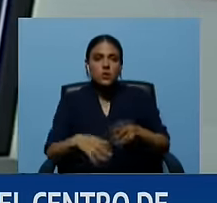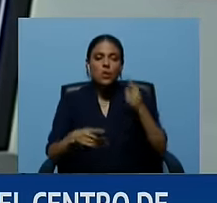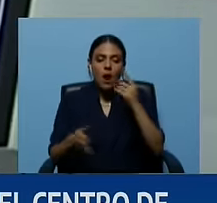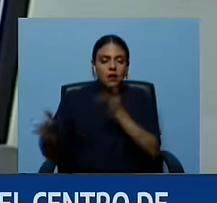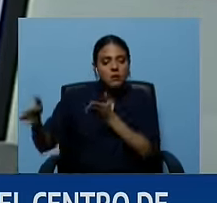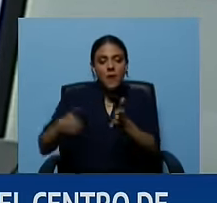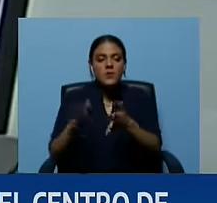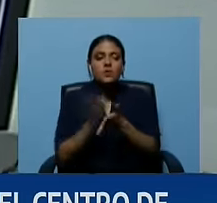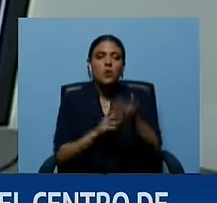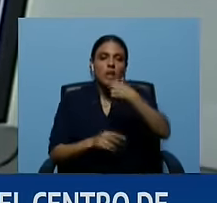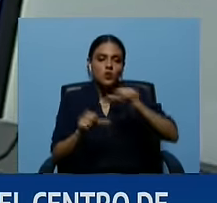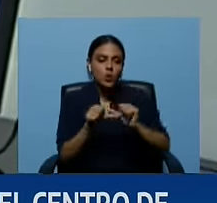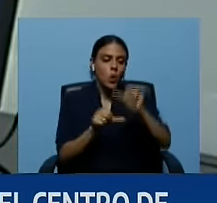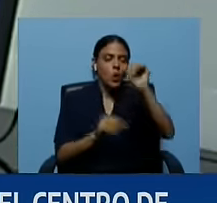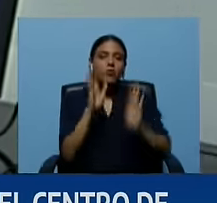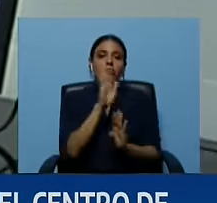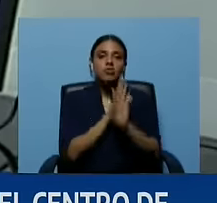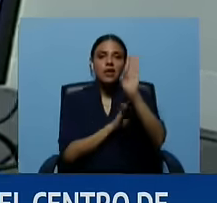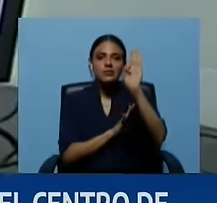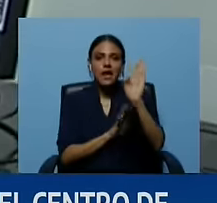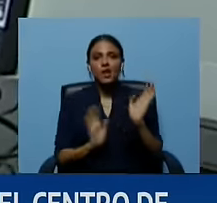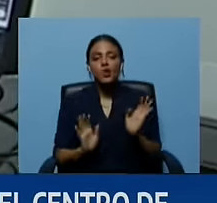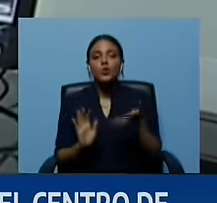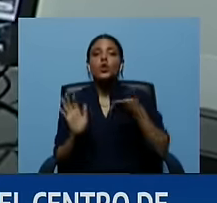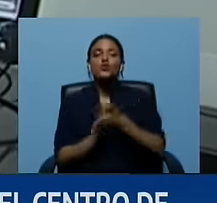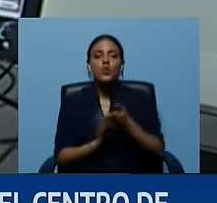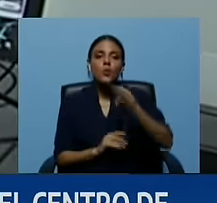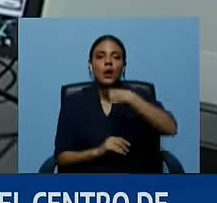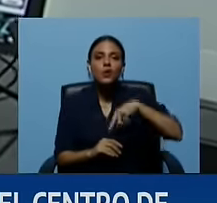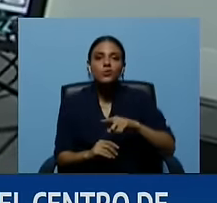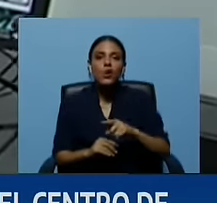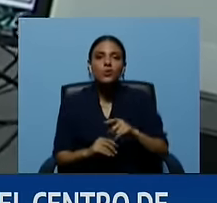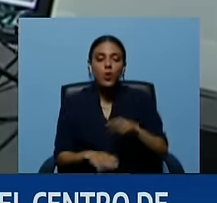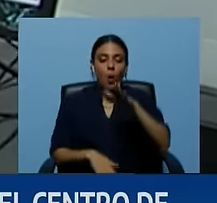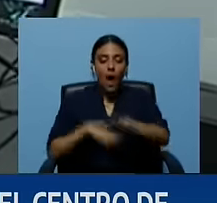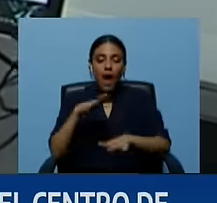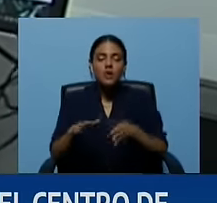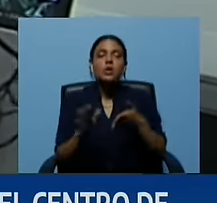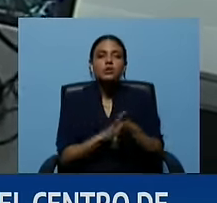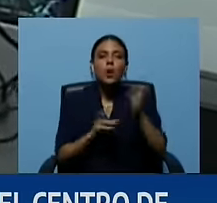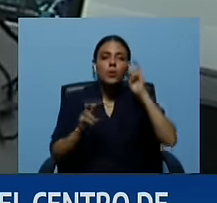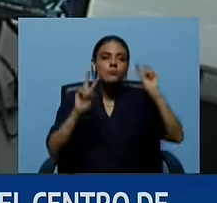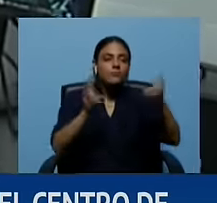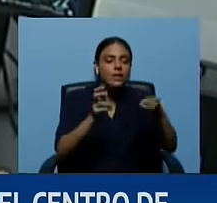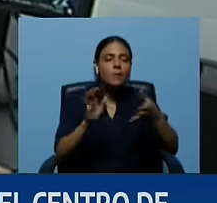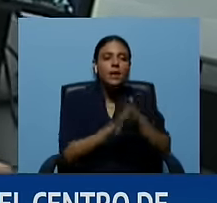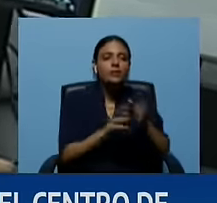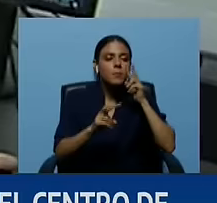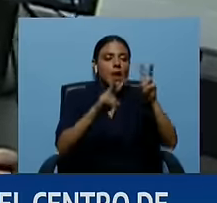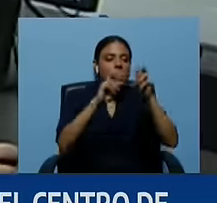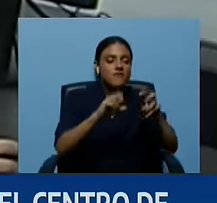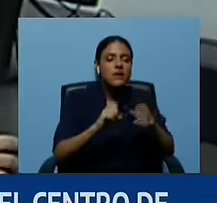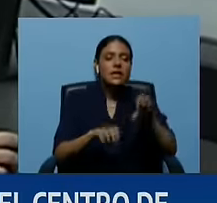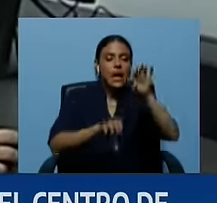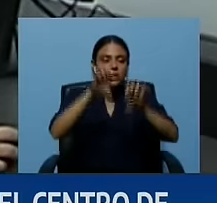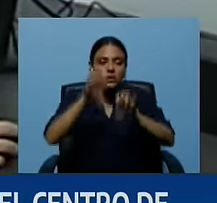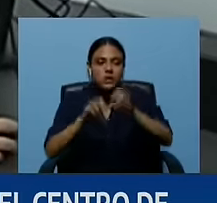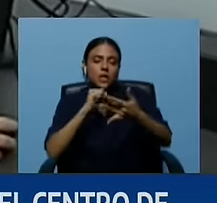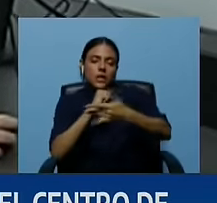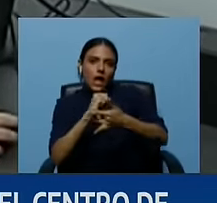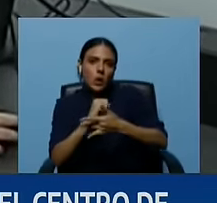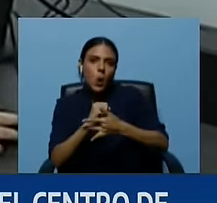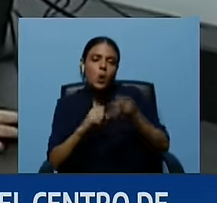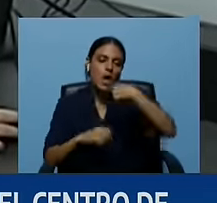su desarrollo como institución de avanzada en materia de investigación científica y de desarrollo